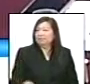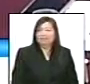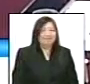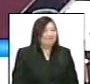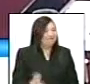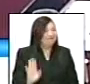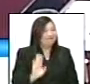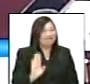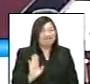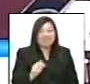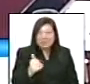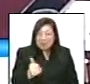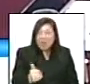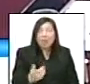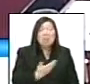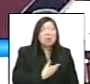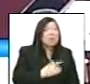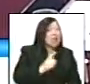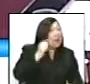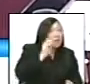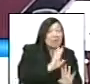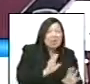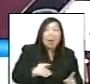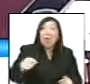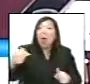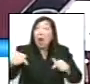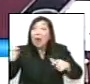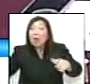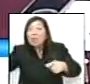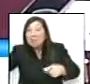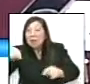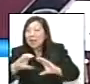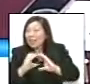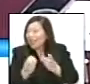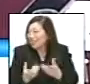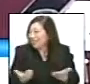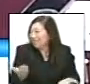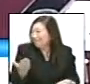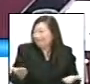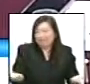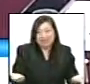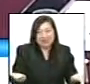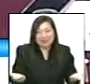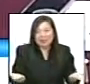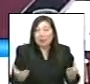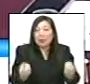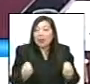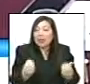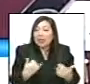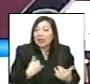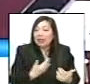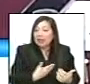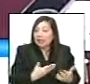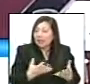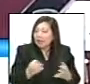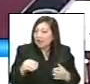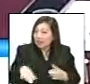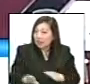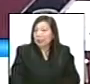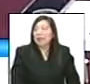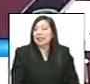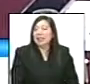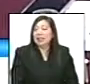no estamos pues fortaleciendo la institucionalidad. Si uno se está lanzando a la presidencia es porque quiere ser ejecutivo y que quieres